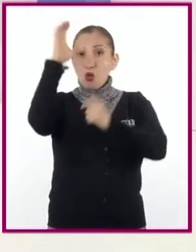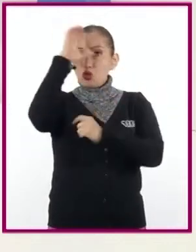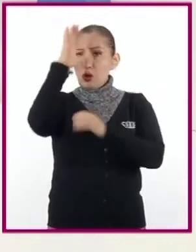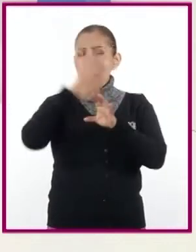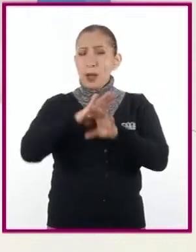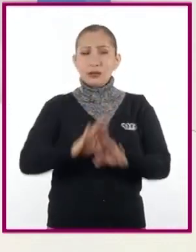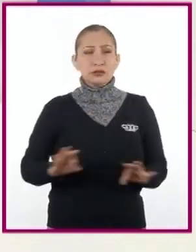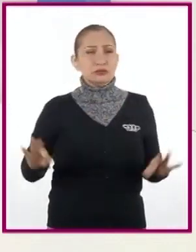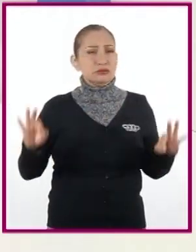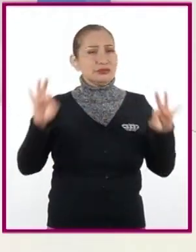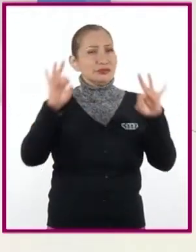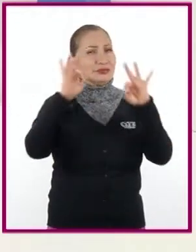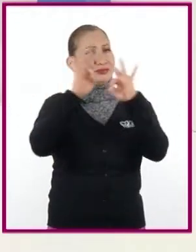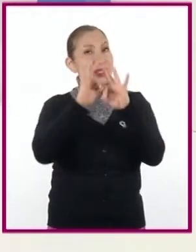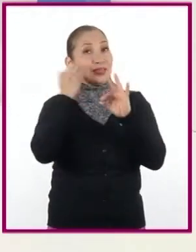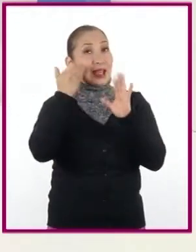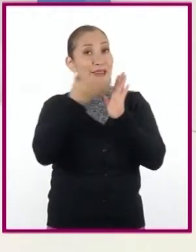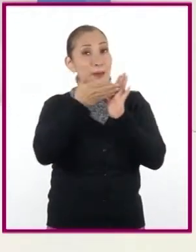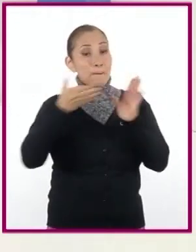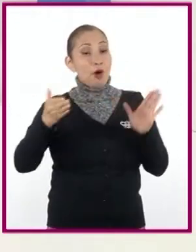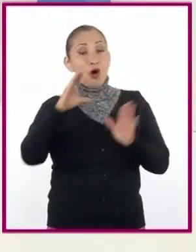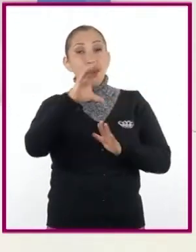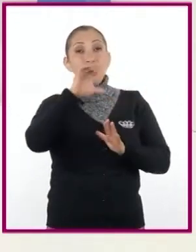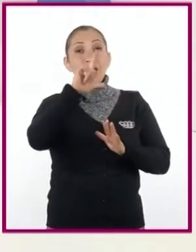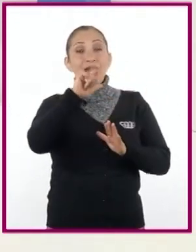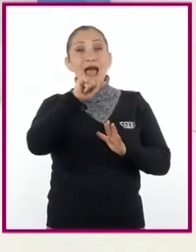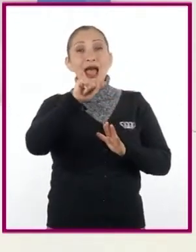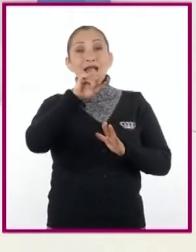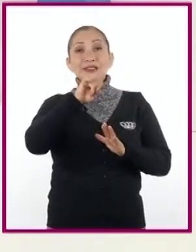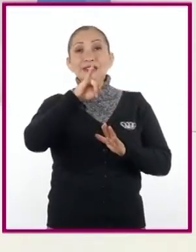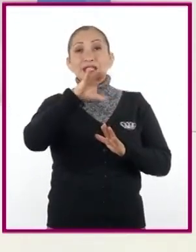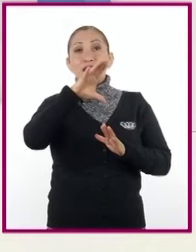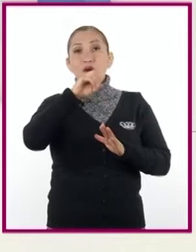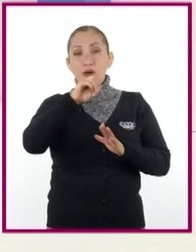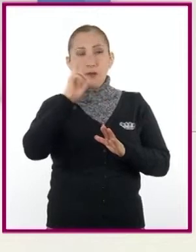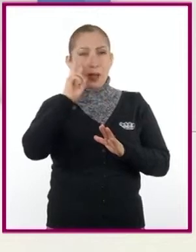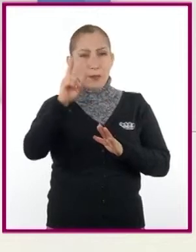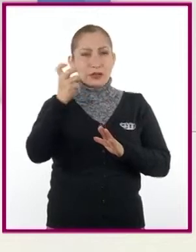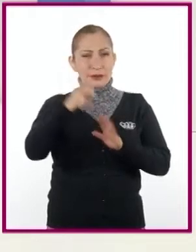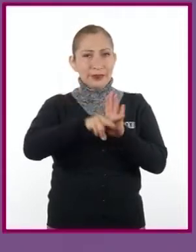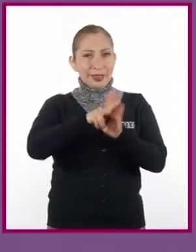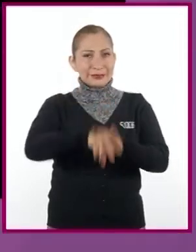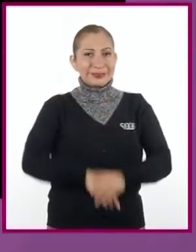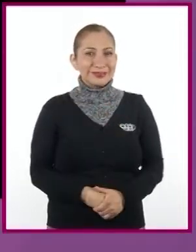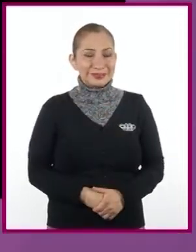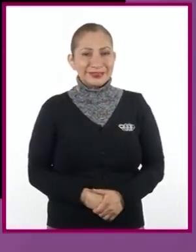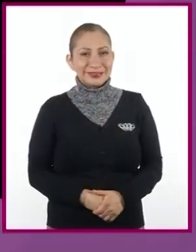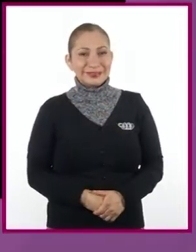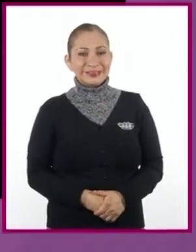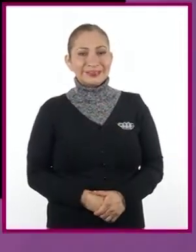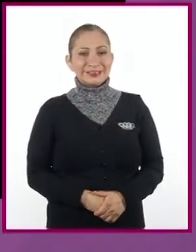más representativas del periodo clásico. Observemos la siguiente cápsula.